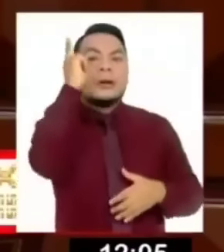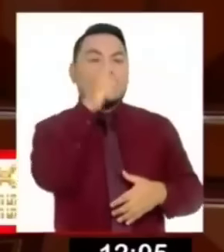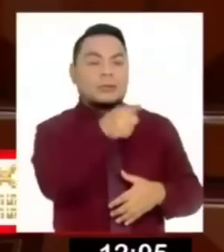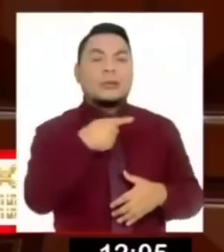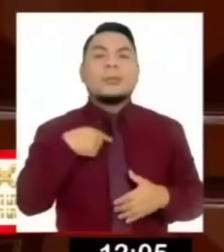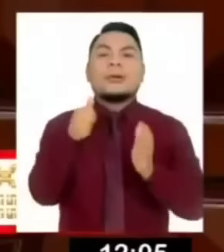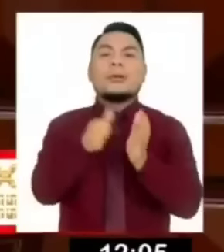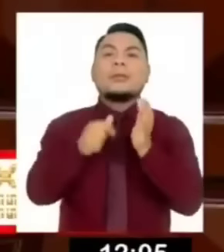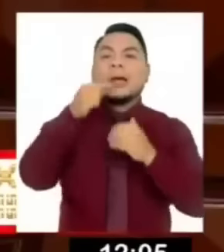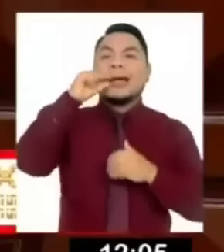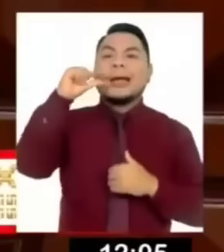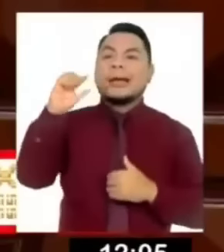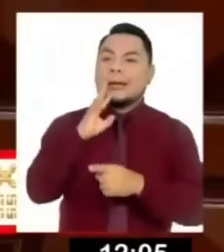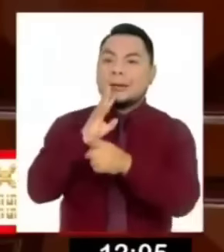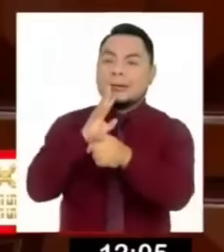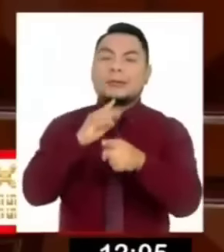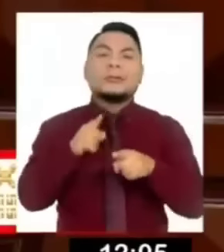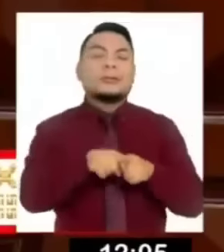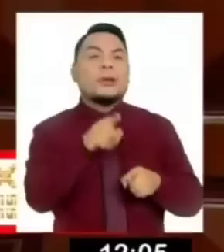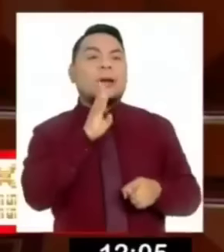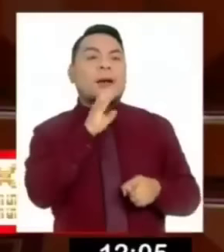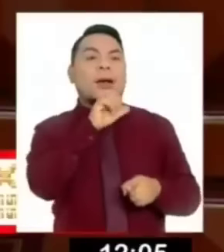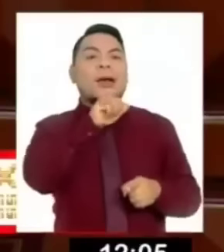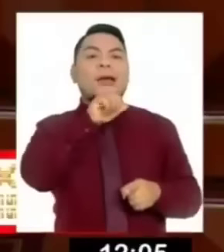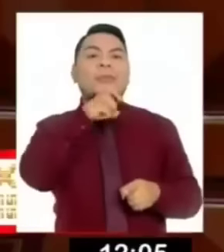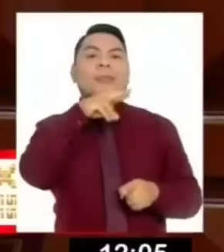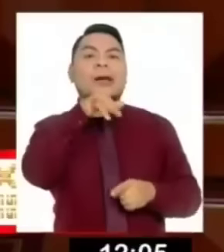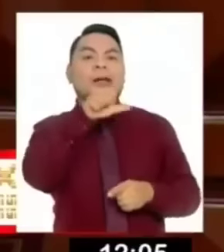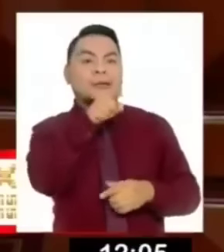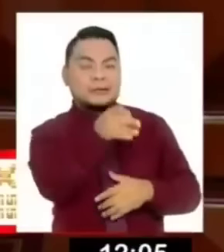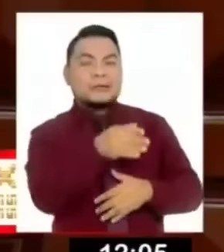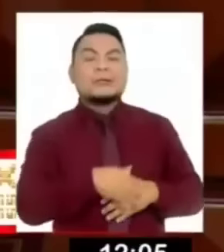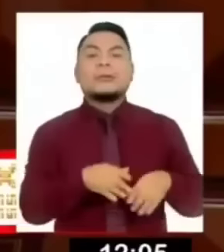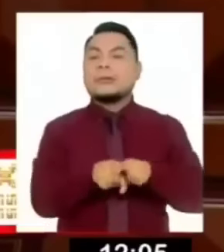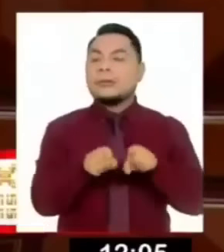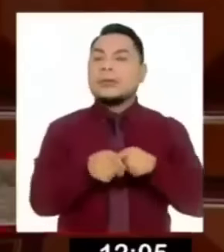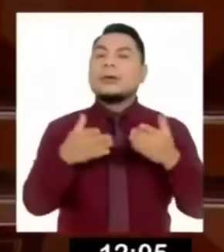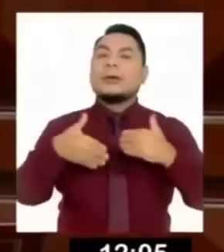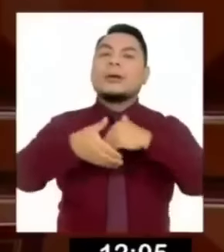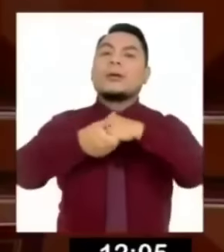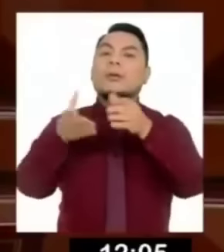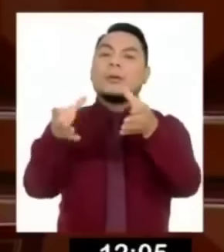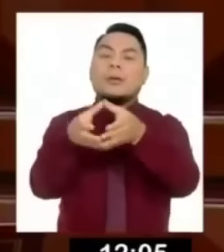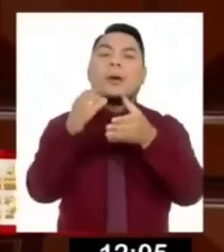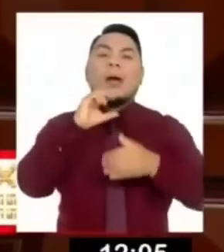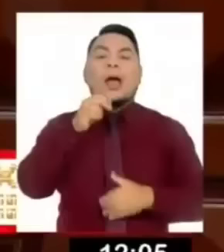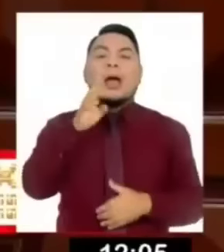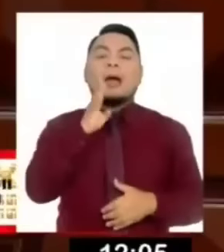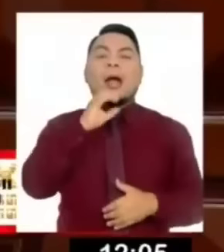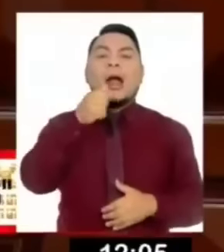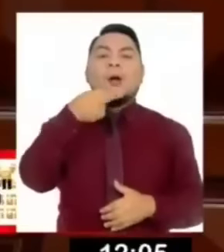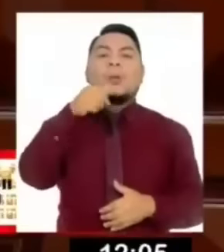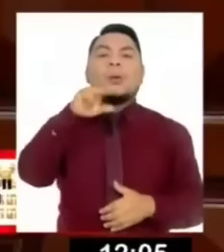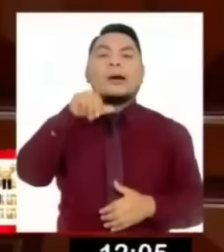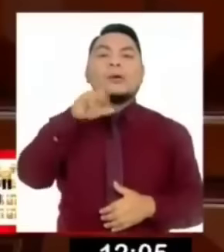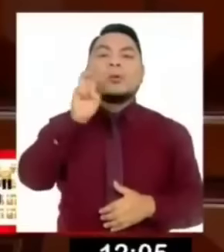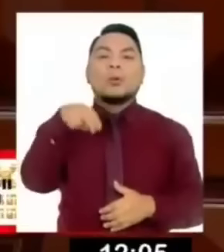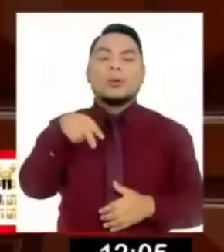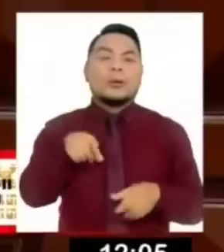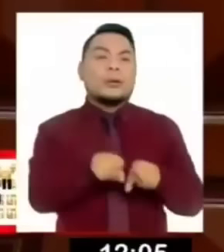quechuas, a los aymaras, a los aguajún, a los